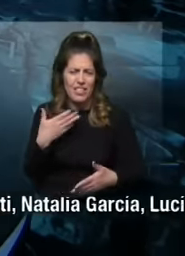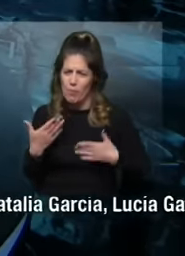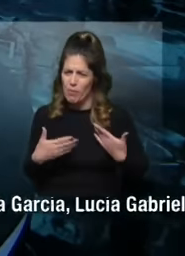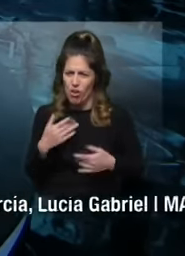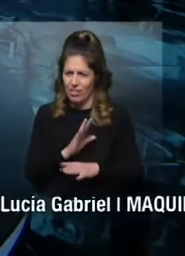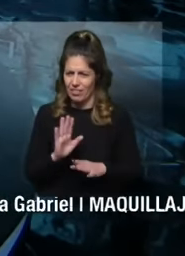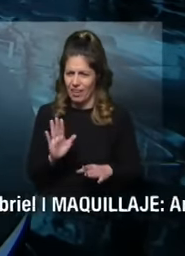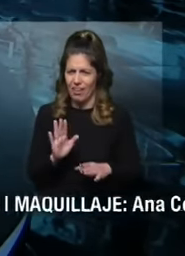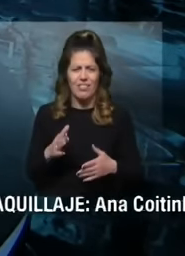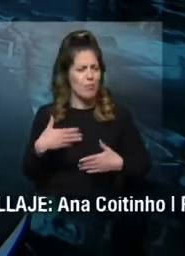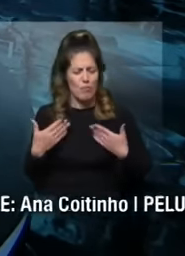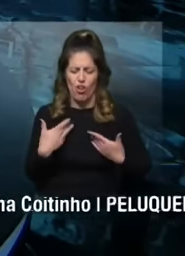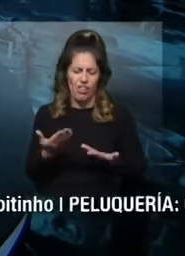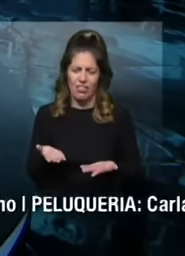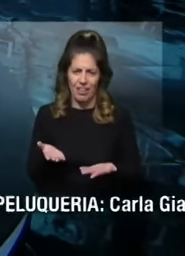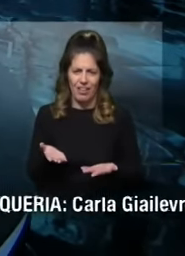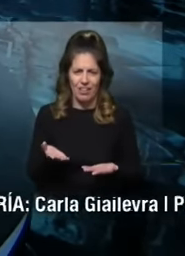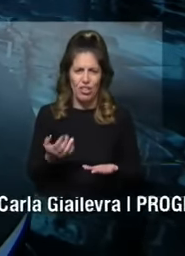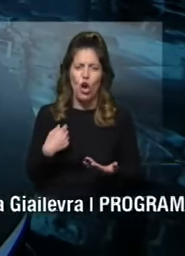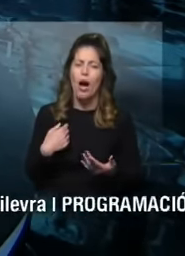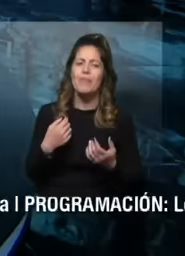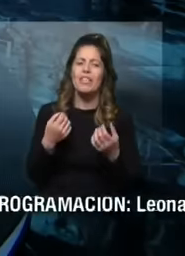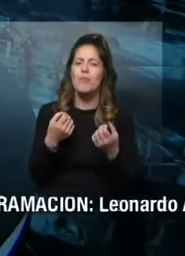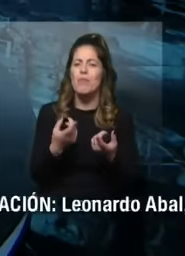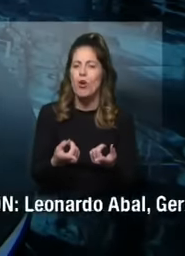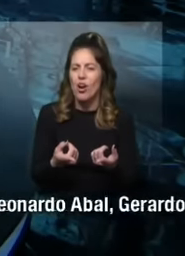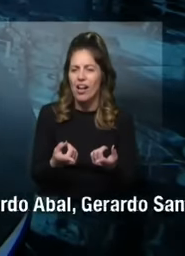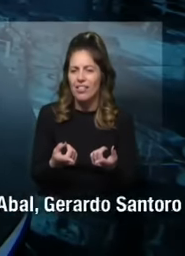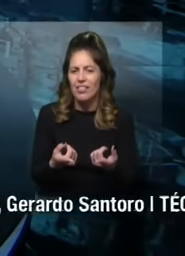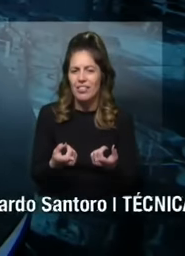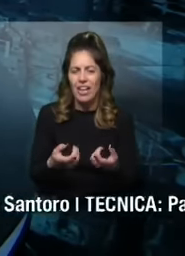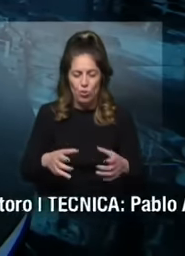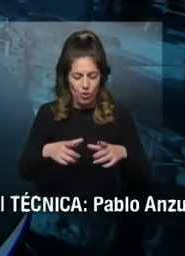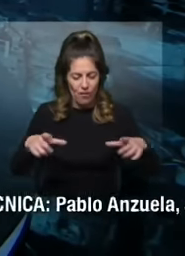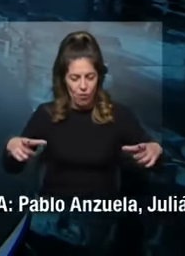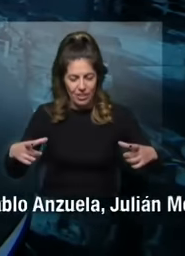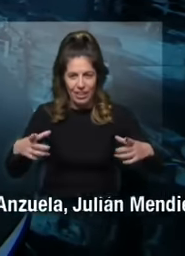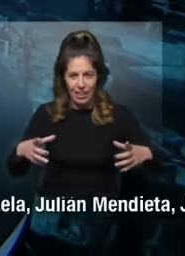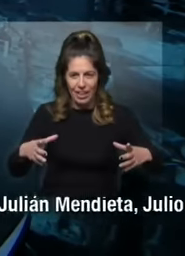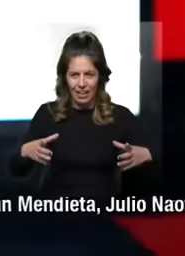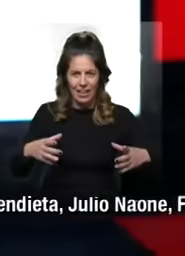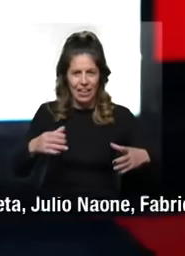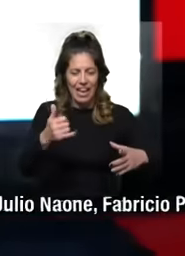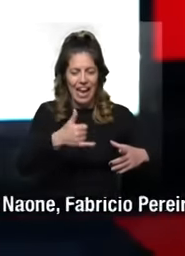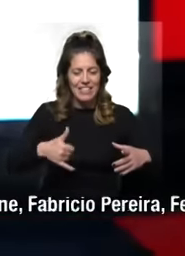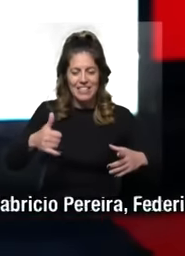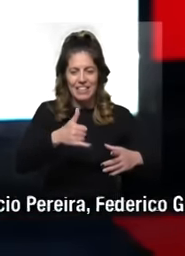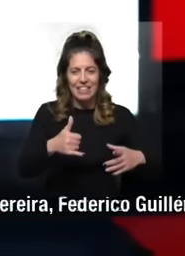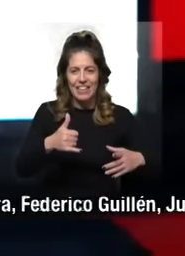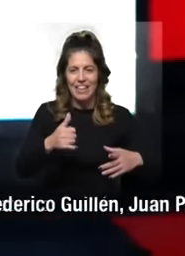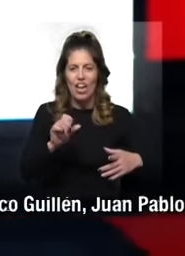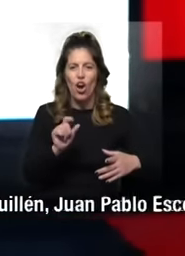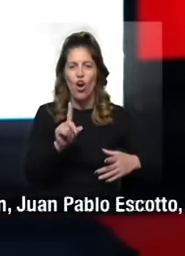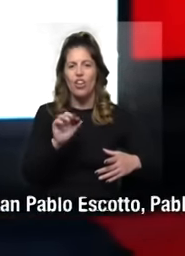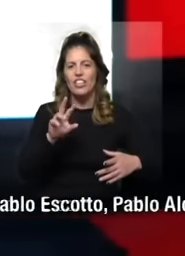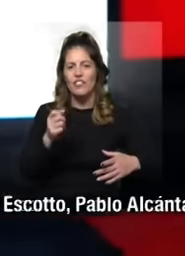No, yo me desmolesté. Mira, yo, ¿sabes qué? Que me pongan en una fuente con aceite de oliva, sal